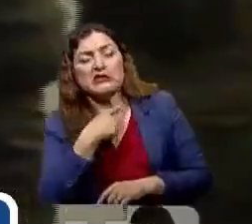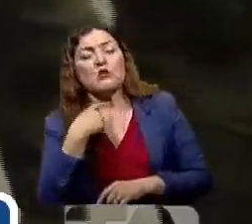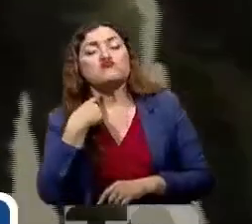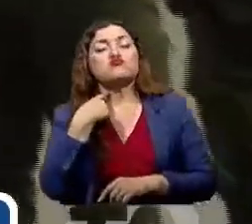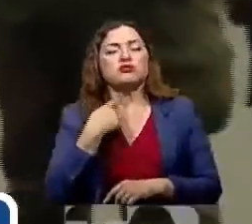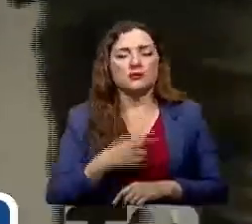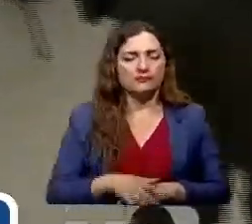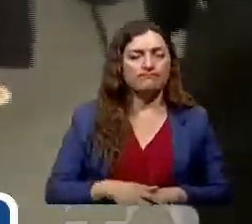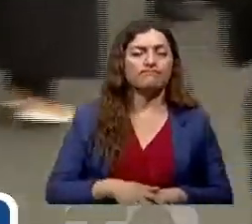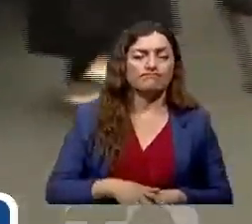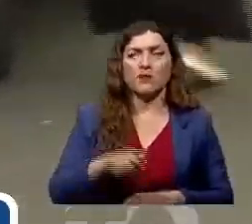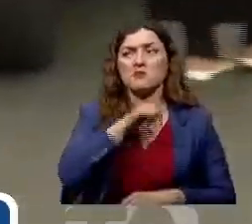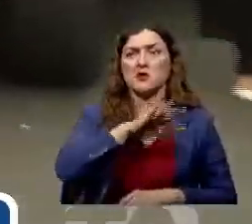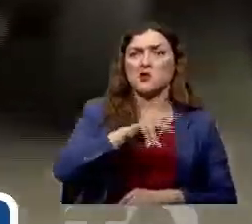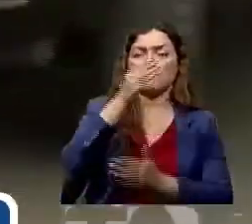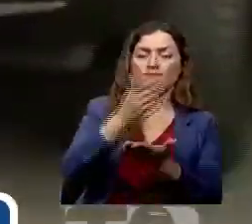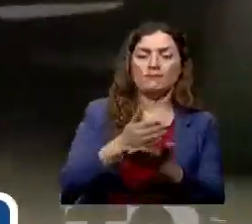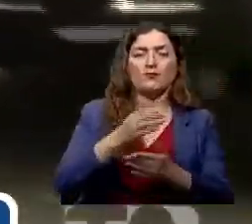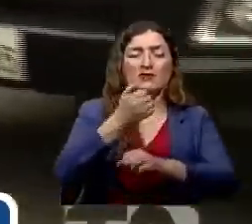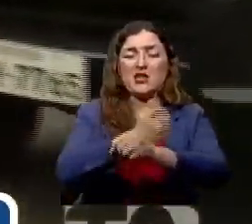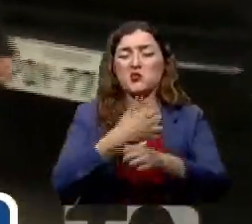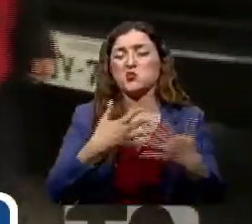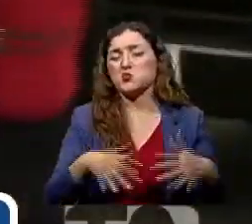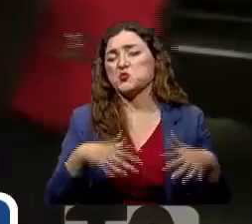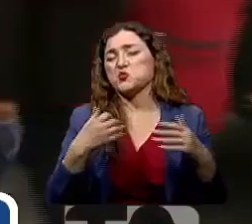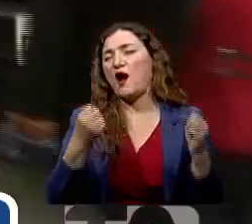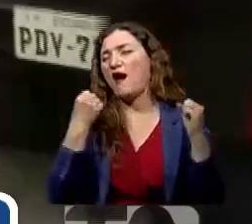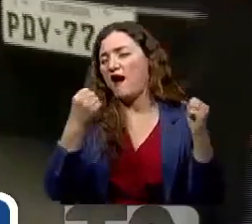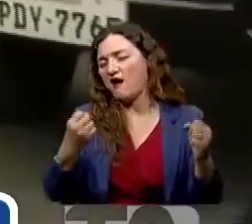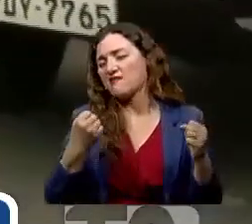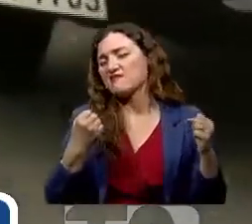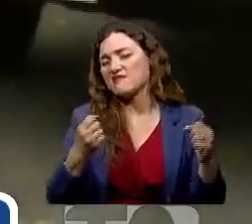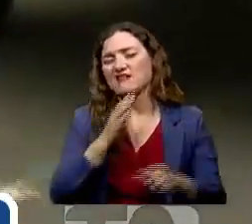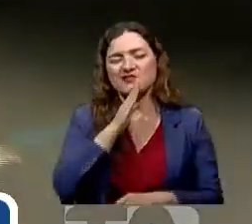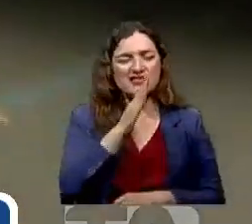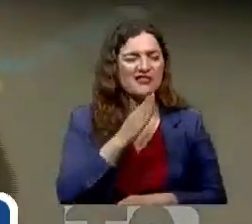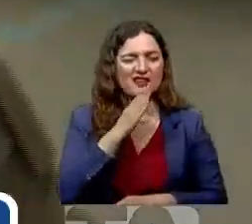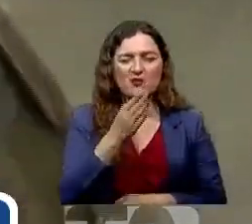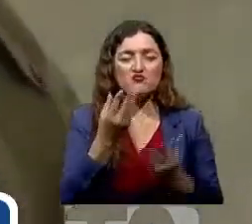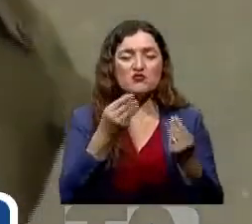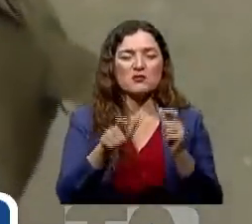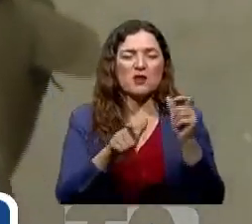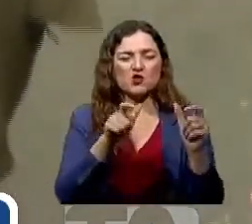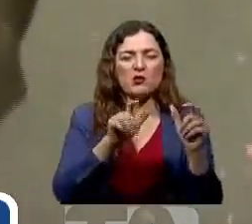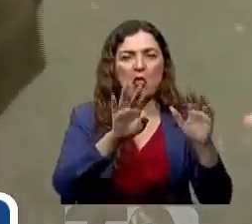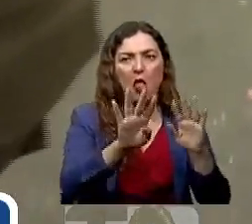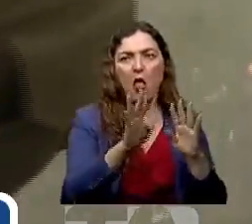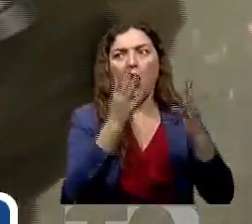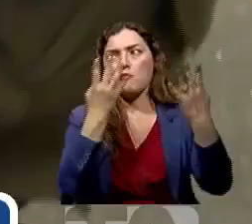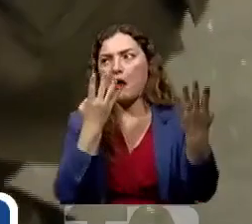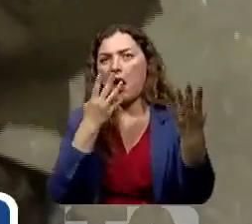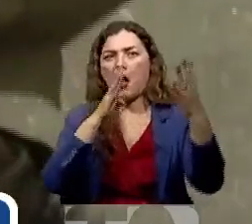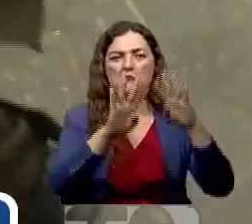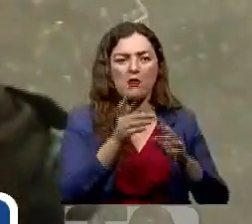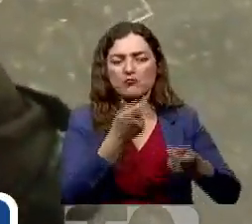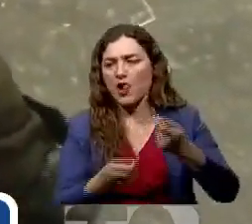En este caso, aquí en el sector de San Roque, un sector muy álgido por el tema de la gran afluencia de presión de personas, de comerciantes,